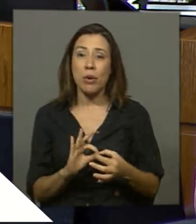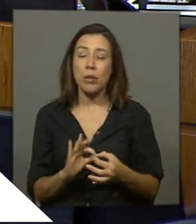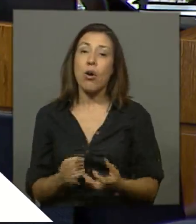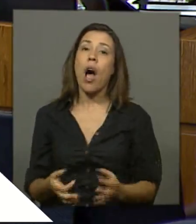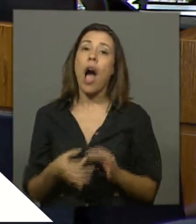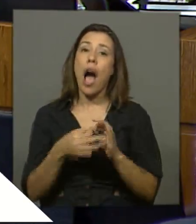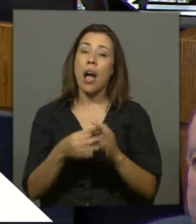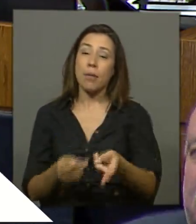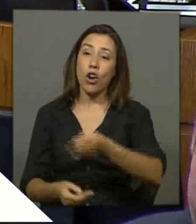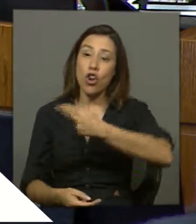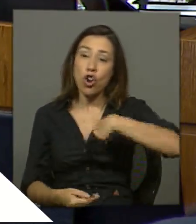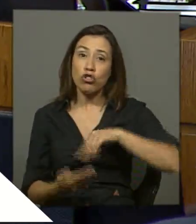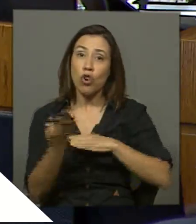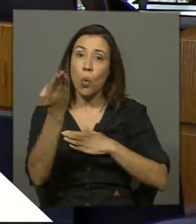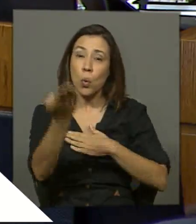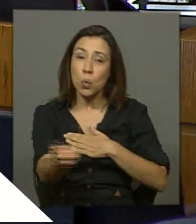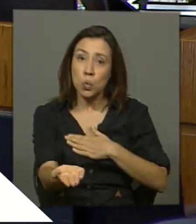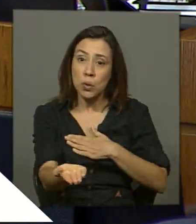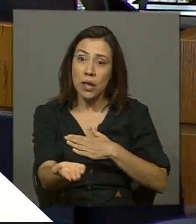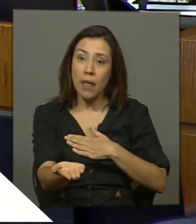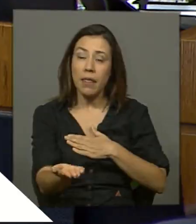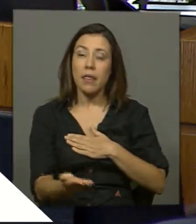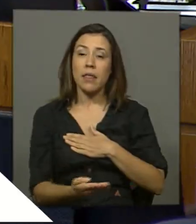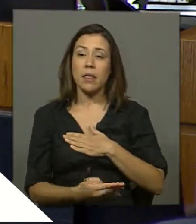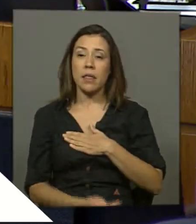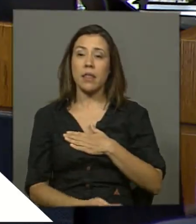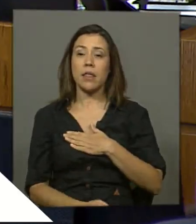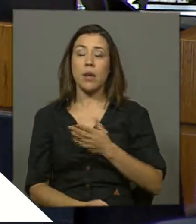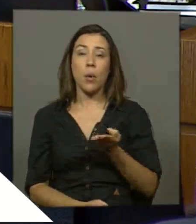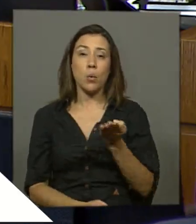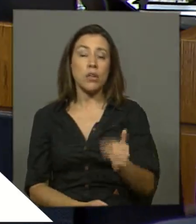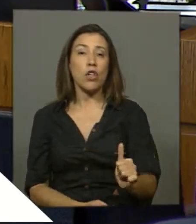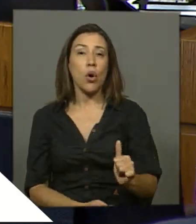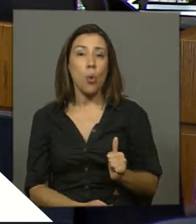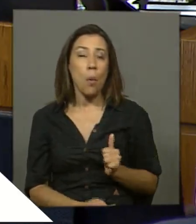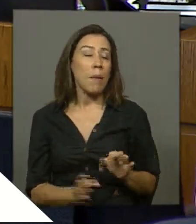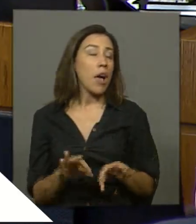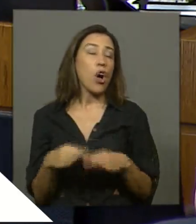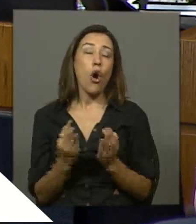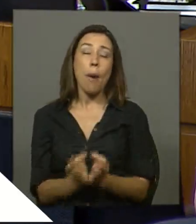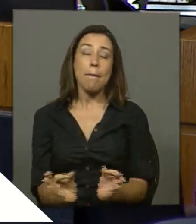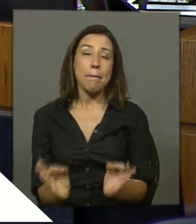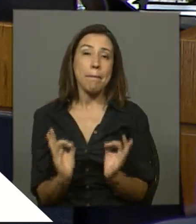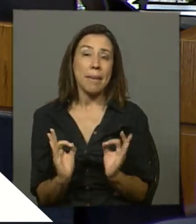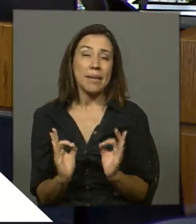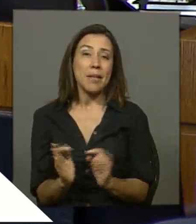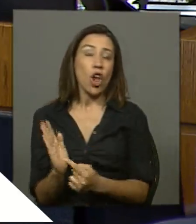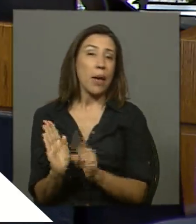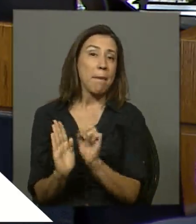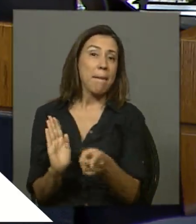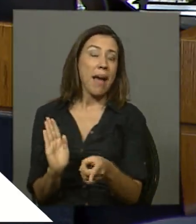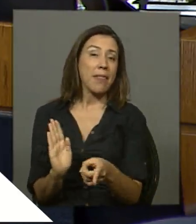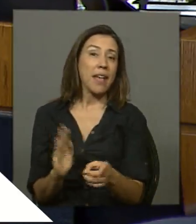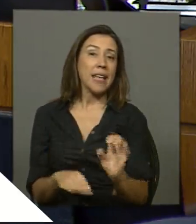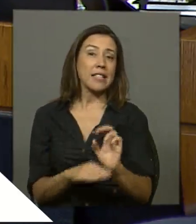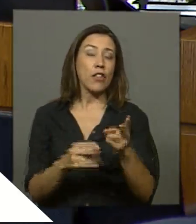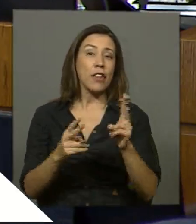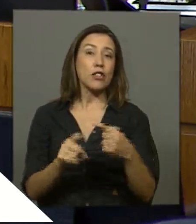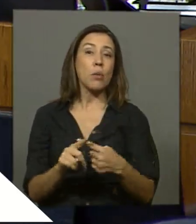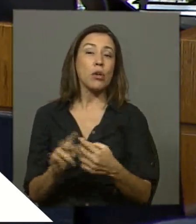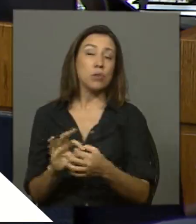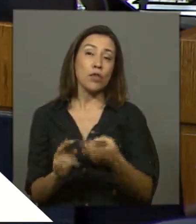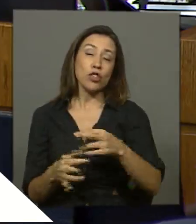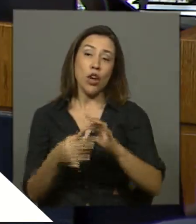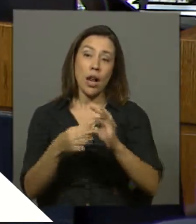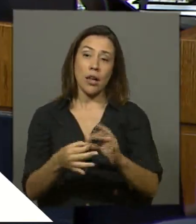agradecimiento a nosotros hacia usted por su intermedio presidente porque usted está cumpliendo a cabalidad lo que le ordena el estado de derecho y por eso lo